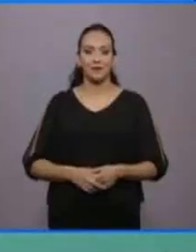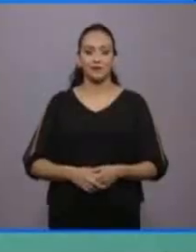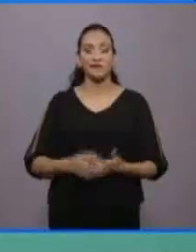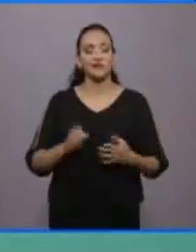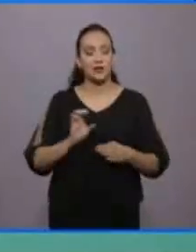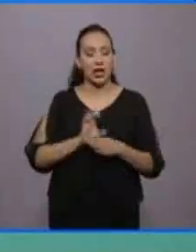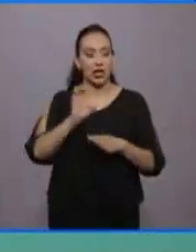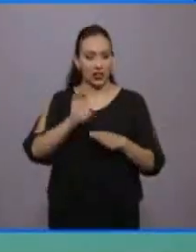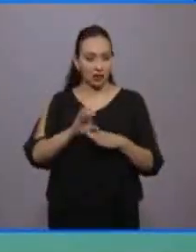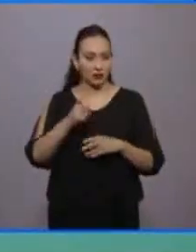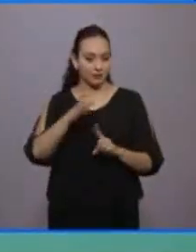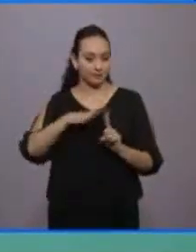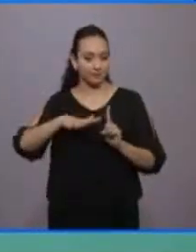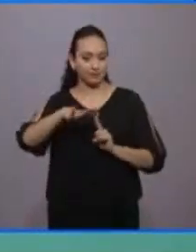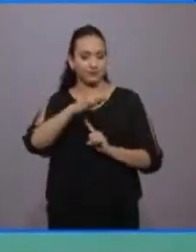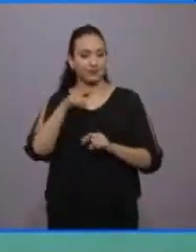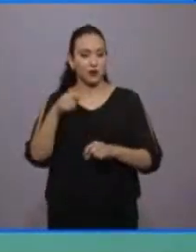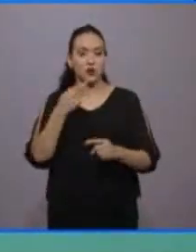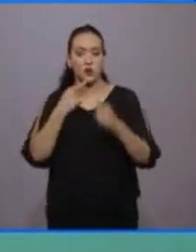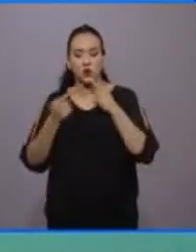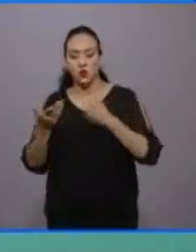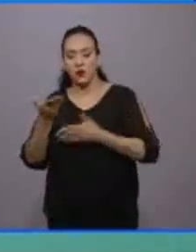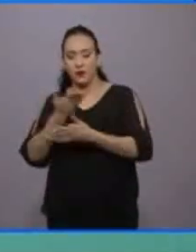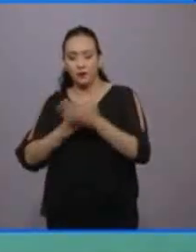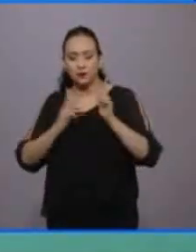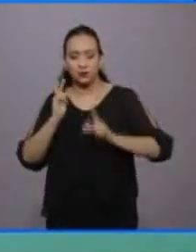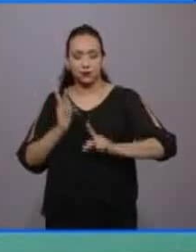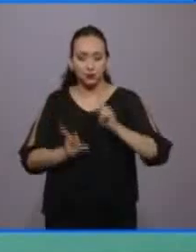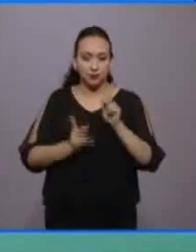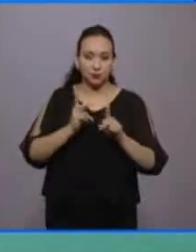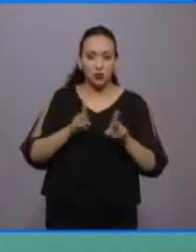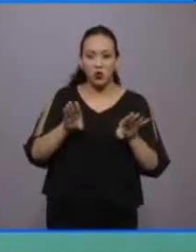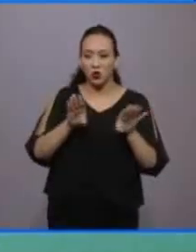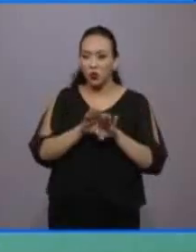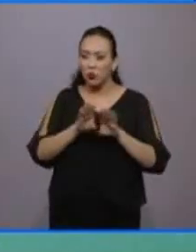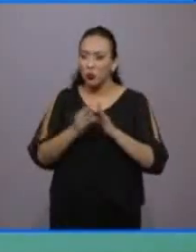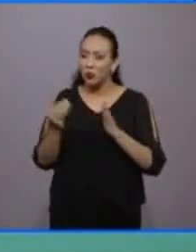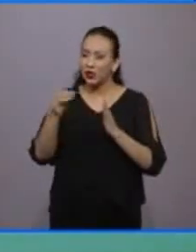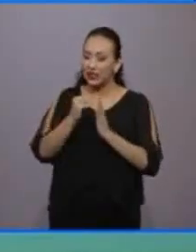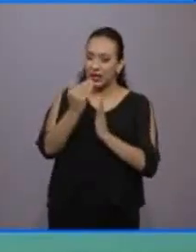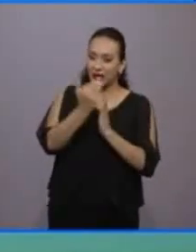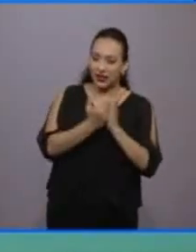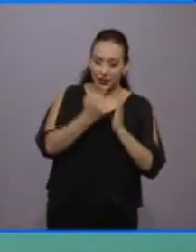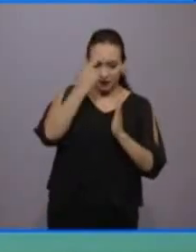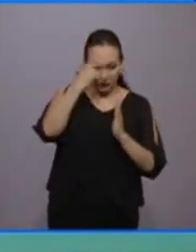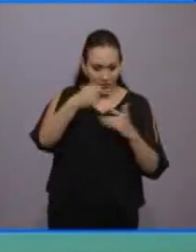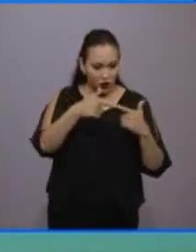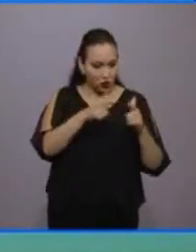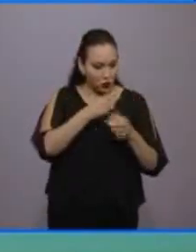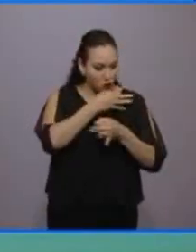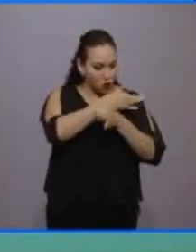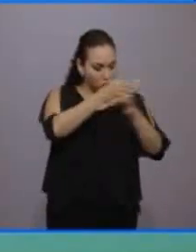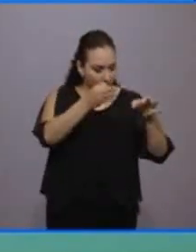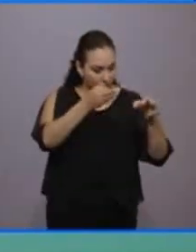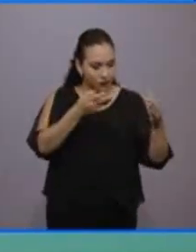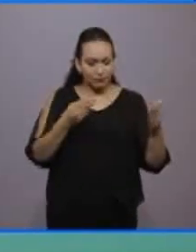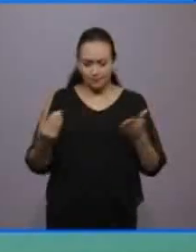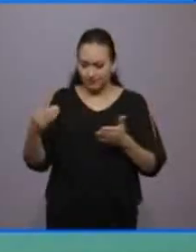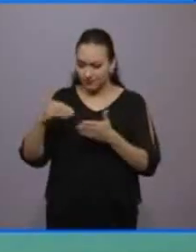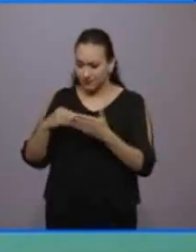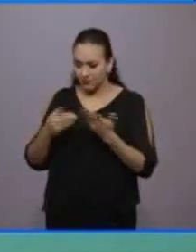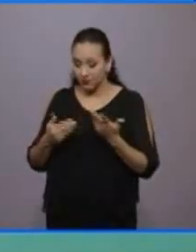Entonces, en este contexto de discusiones de una implementación diferenciada para el sector público, me parece que